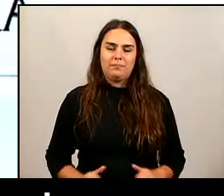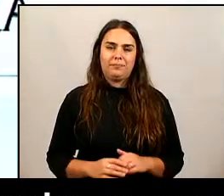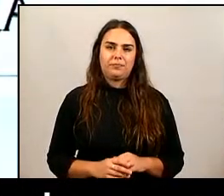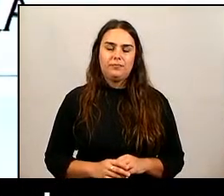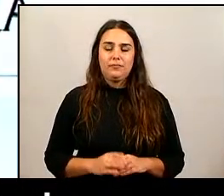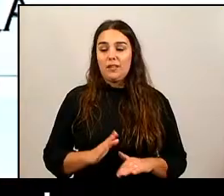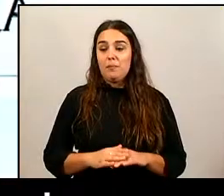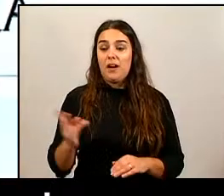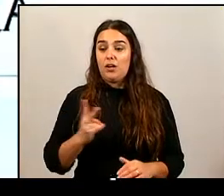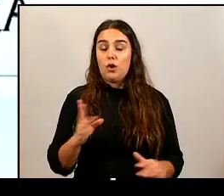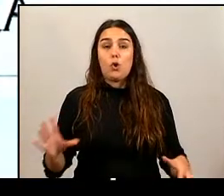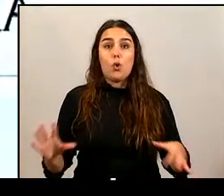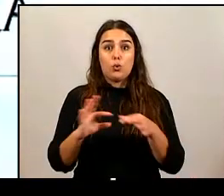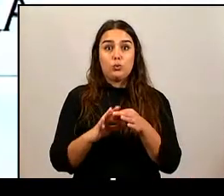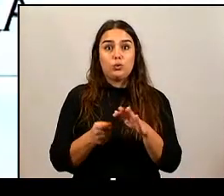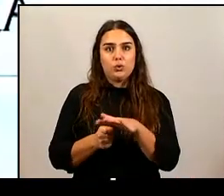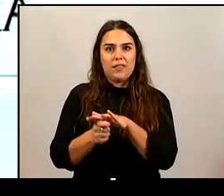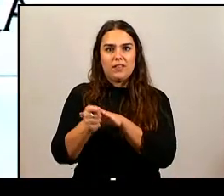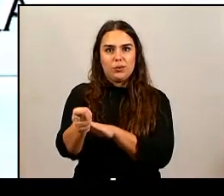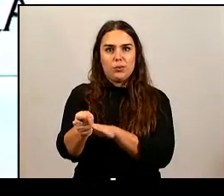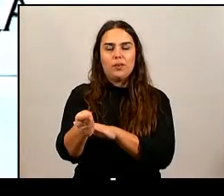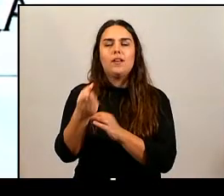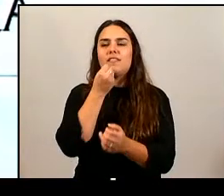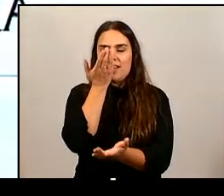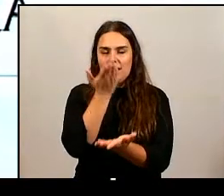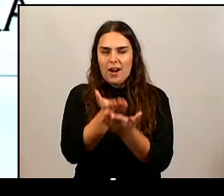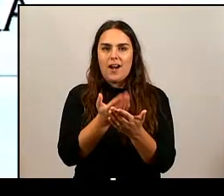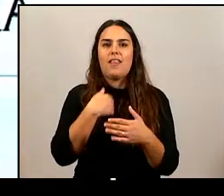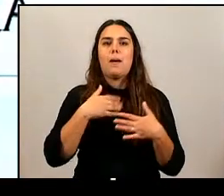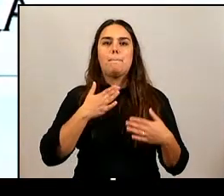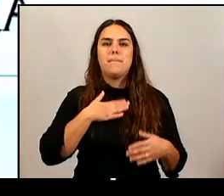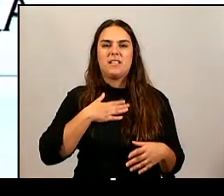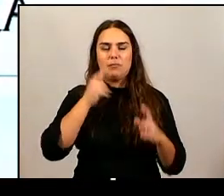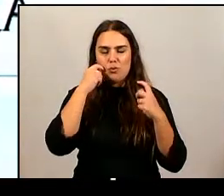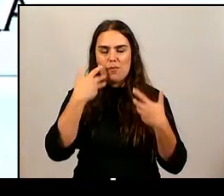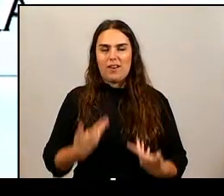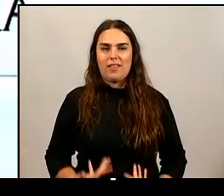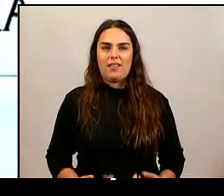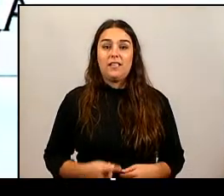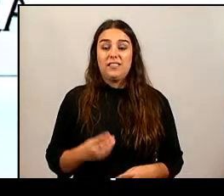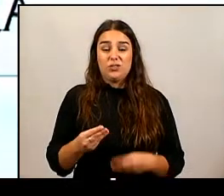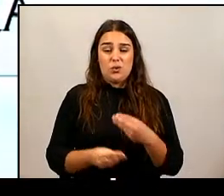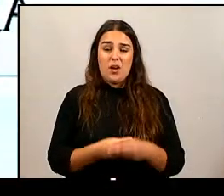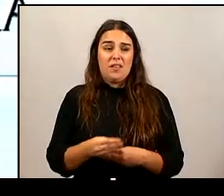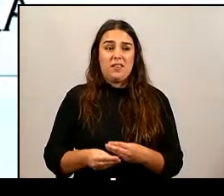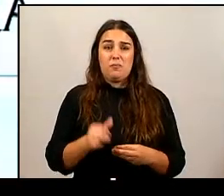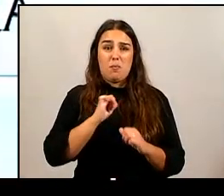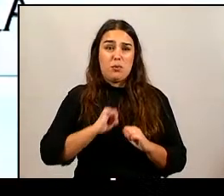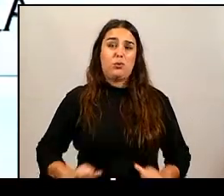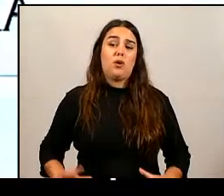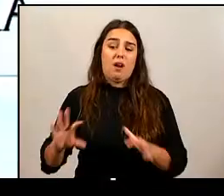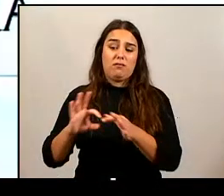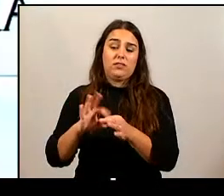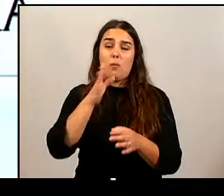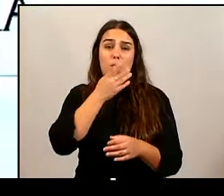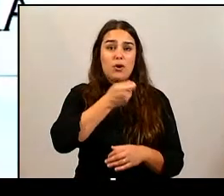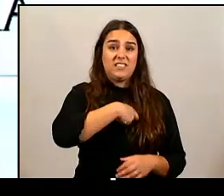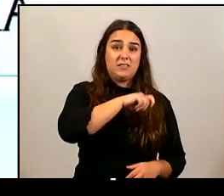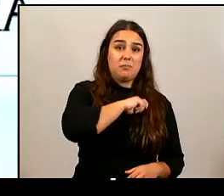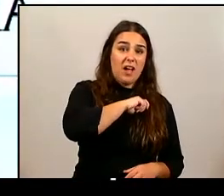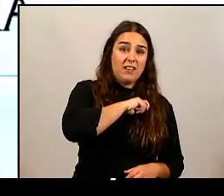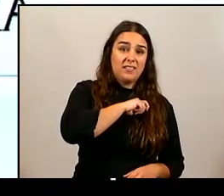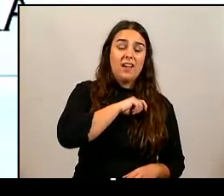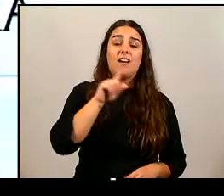hacer conjunto esa solicitud de que sean declaradas Patrimonio de la Humanidad. Esto lo hacemos con Portugal porque España pide